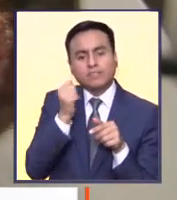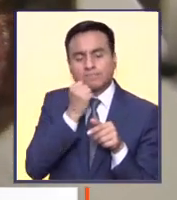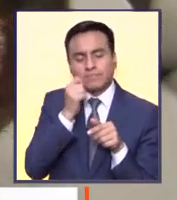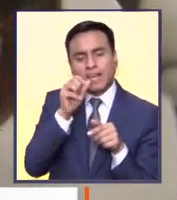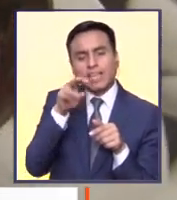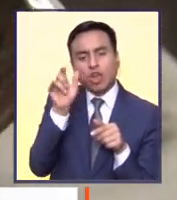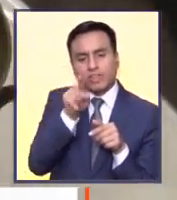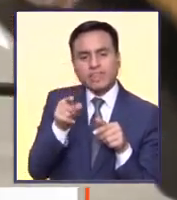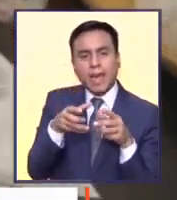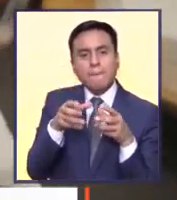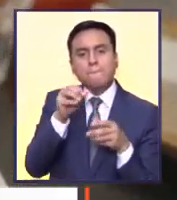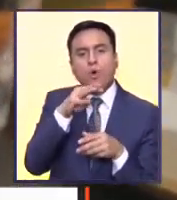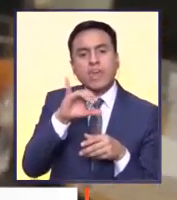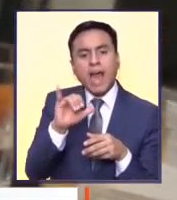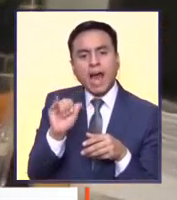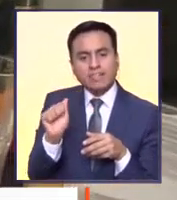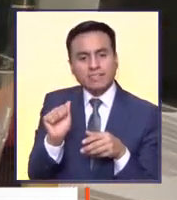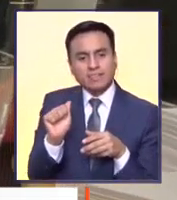así, tal cual,